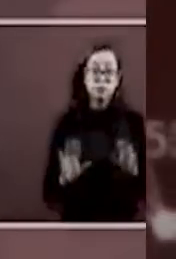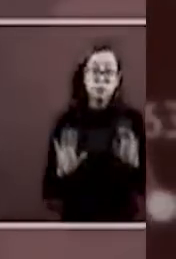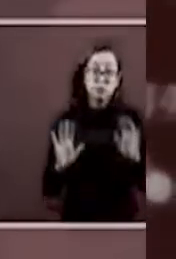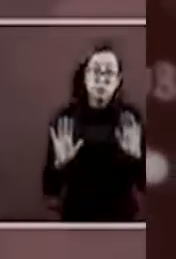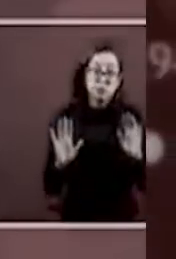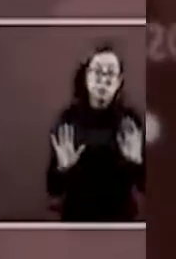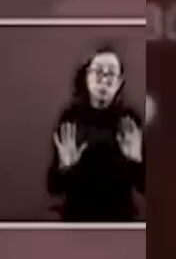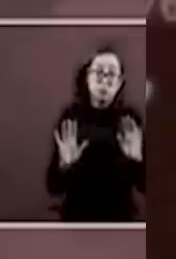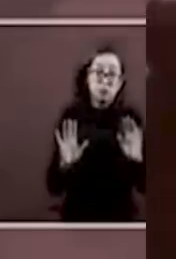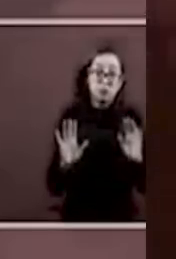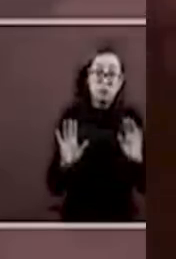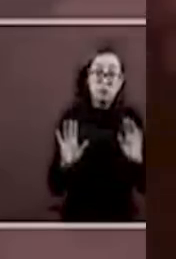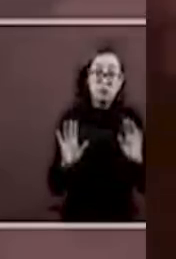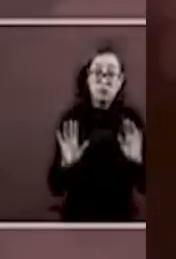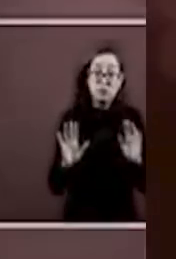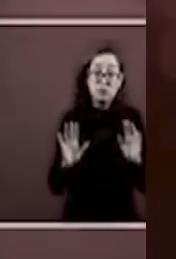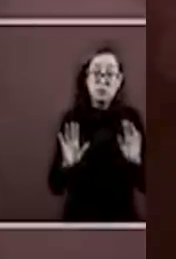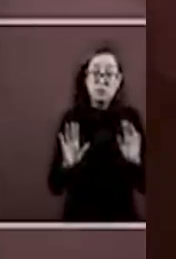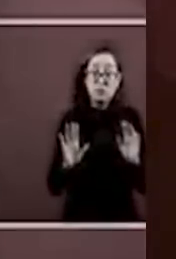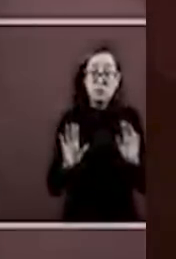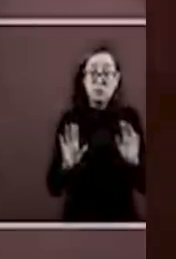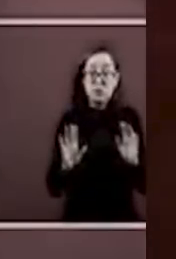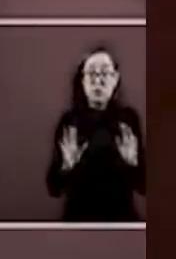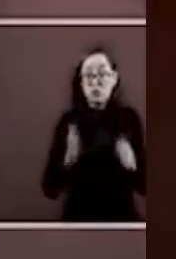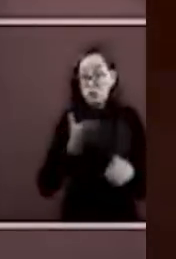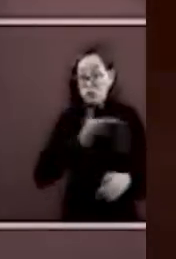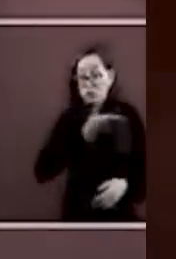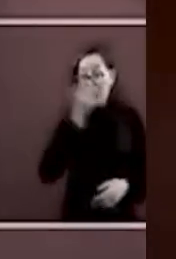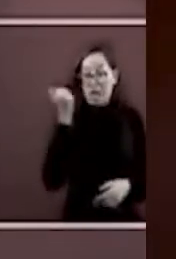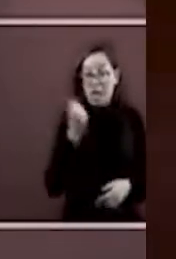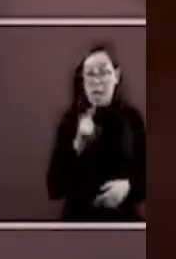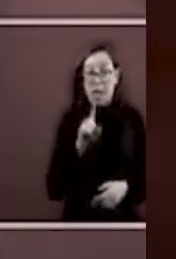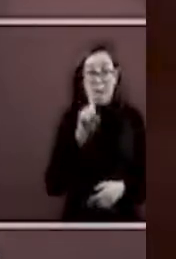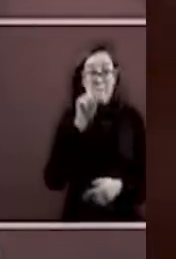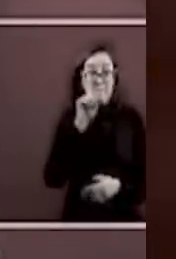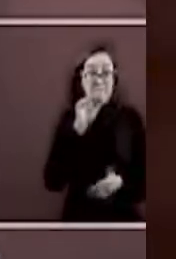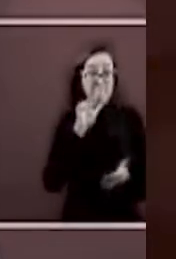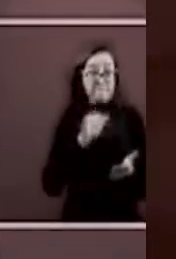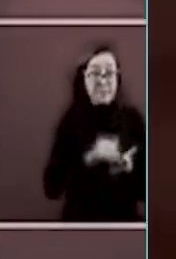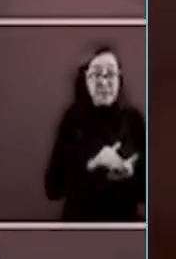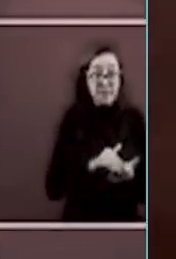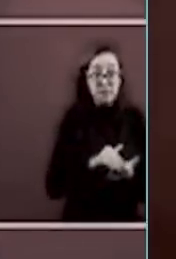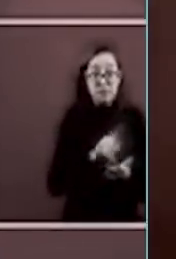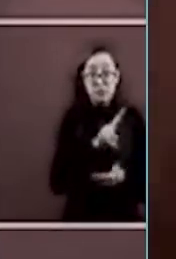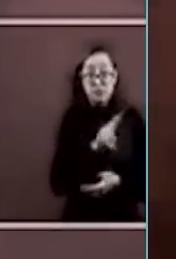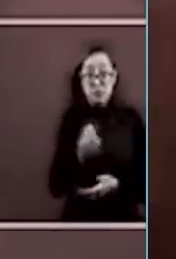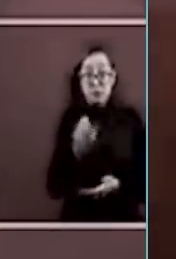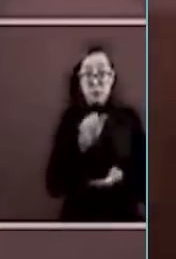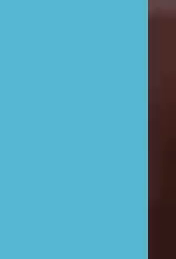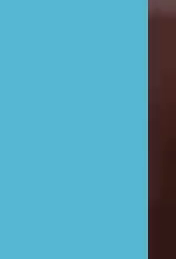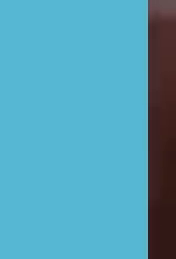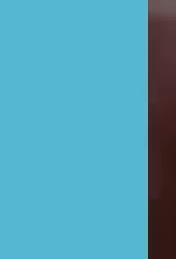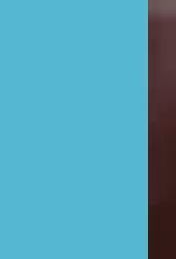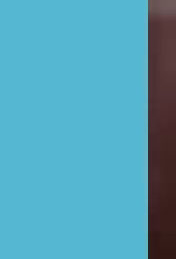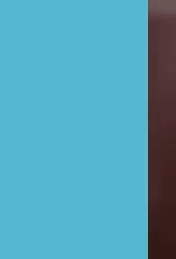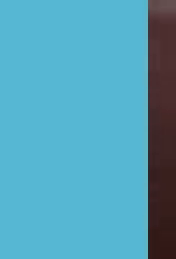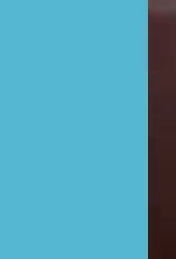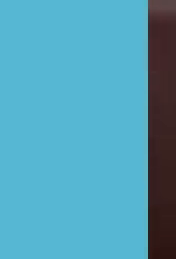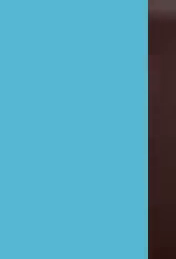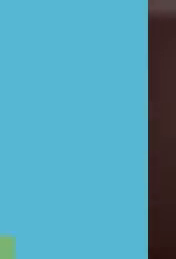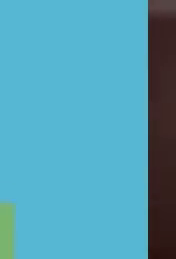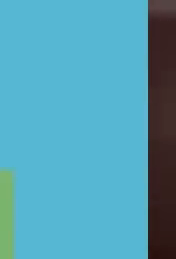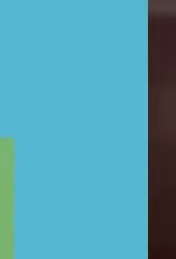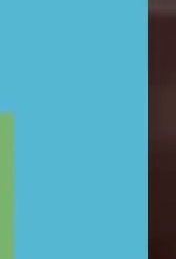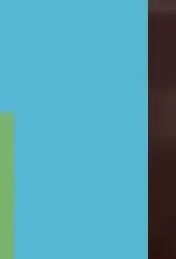y también se utilizó el sistema comercial para realizar operaciones de compraventa de inmuebles edificados por empresas o personas